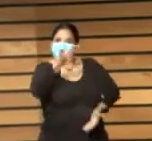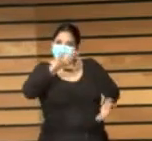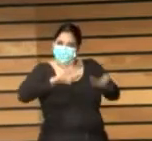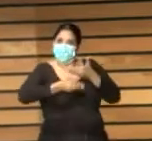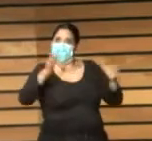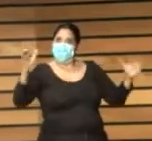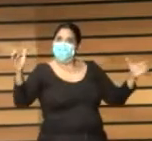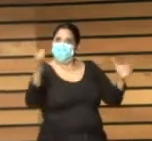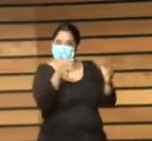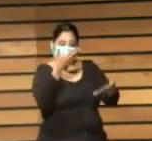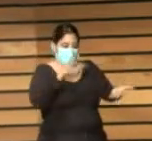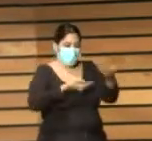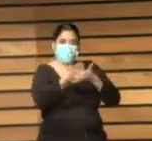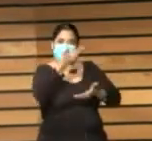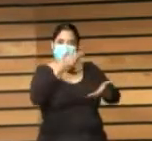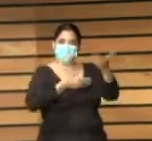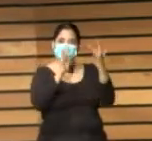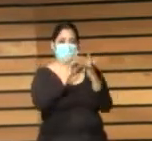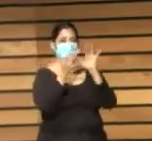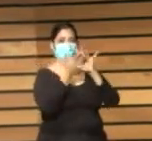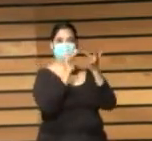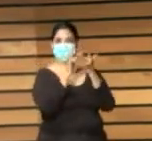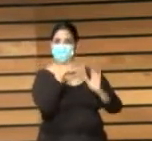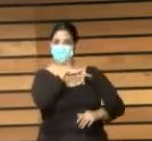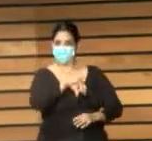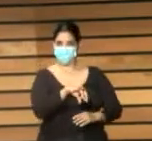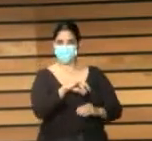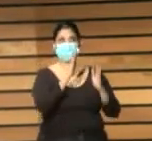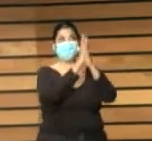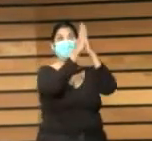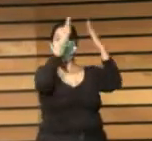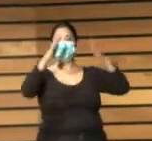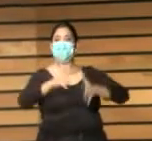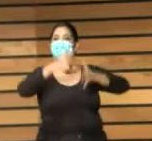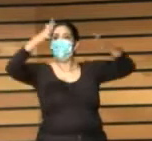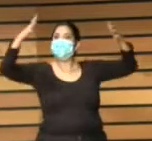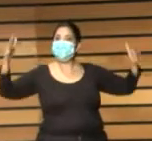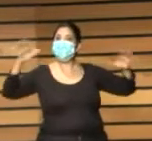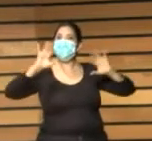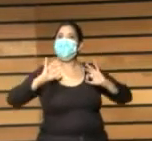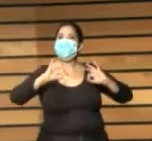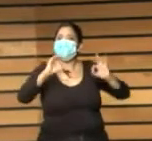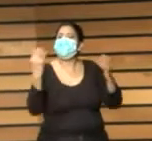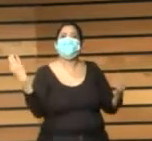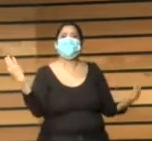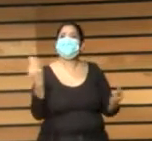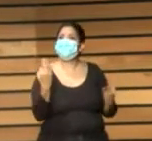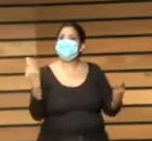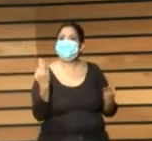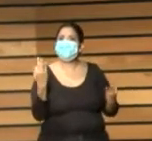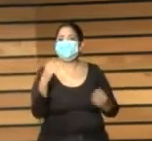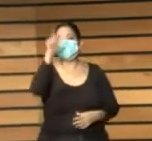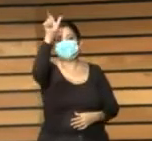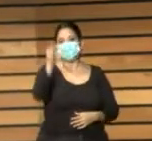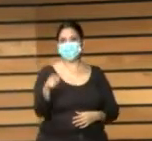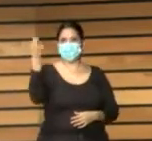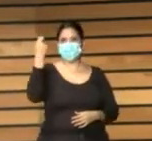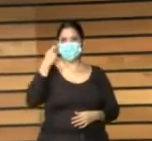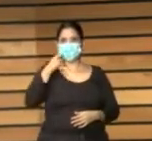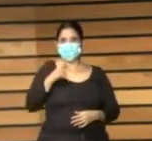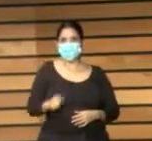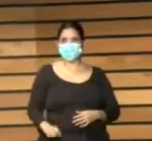el conocimiento. Una gran biblioteca es, en realidad, un gran bibliotecario